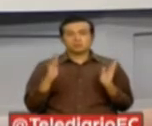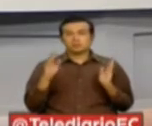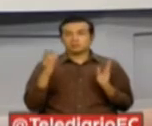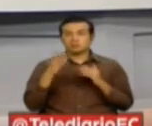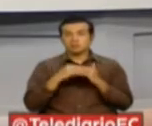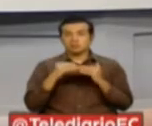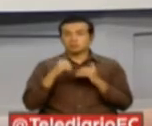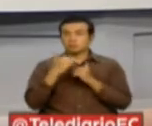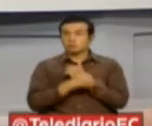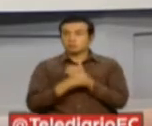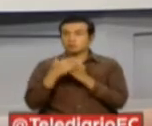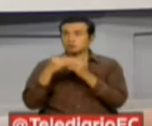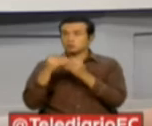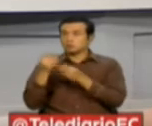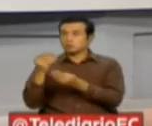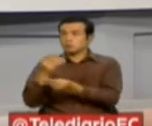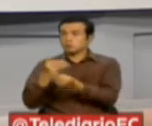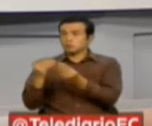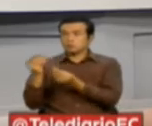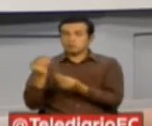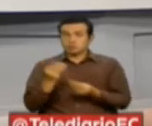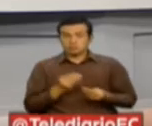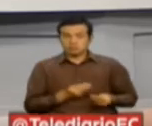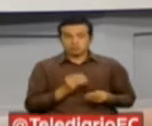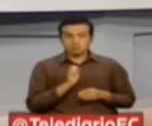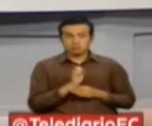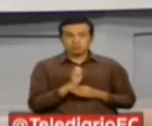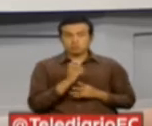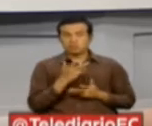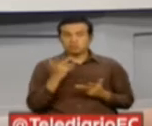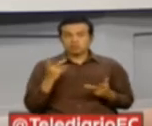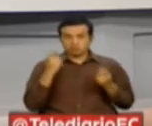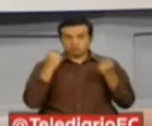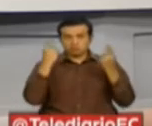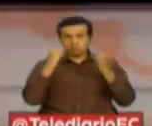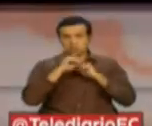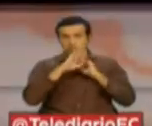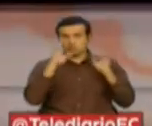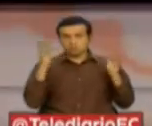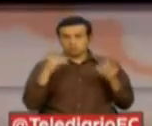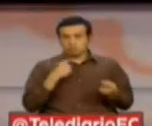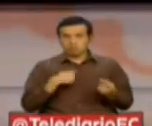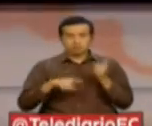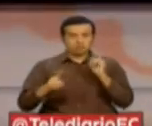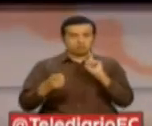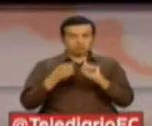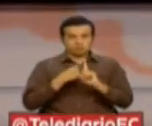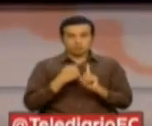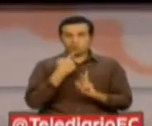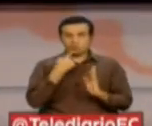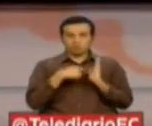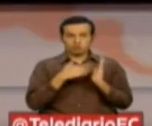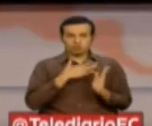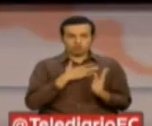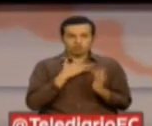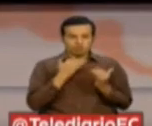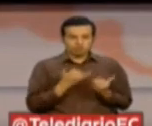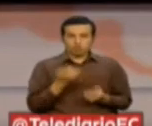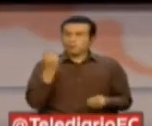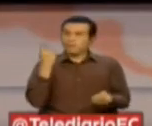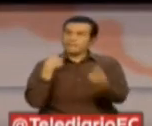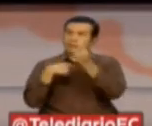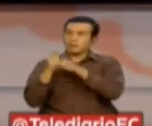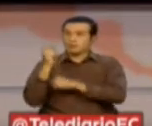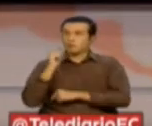fuera pero el dinero regresa aquí pero pero hay que entender cómo funciona las exportaciones primero si yo exporto el día de hoy